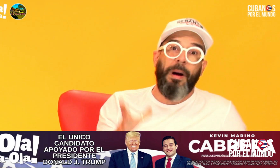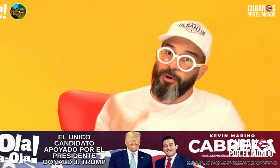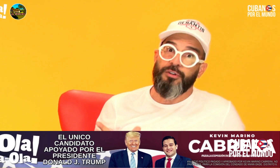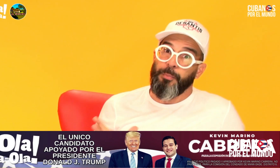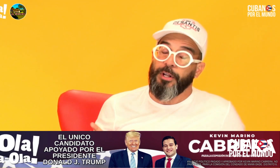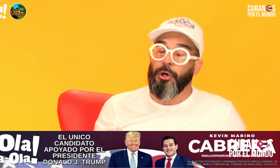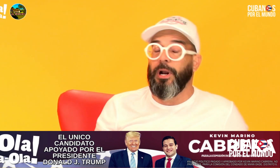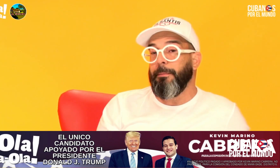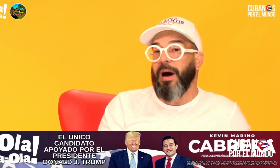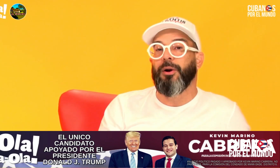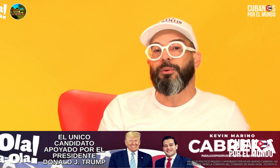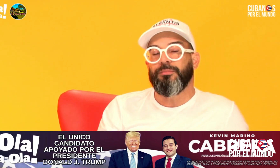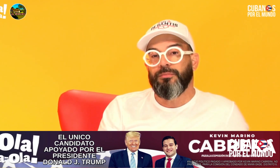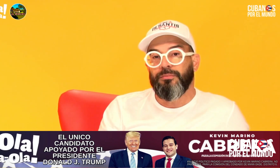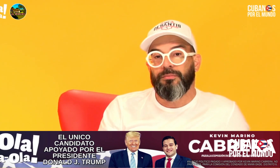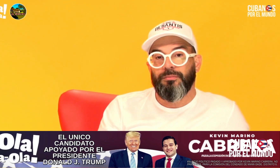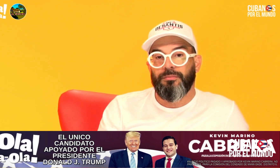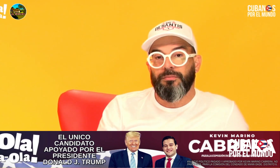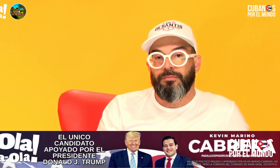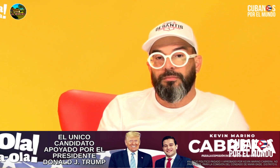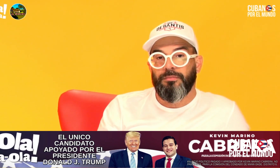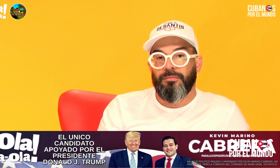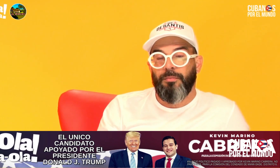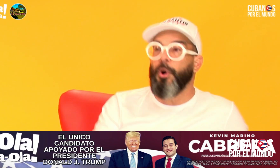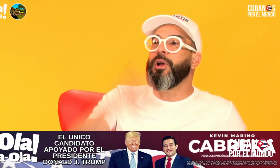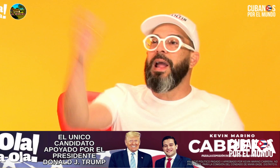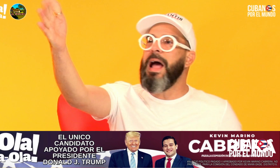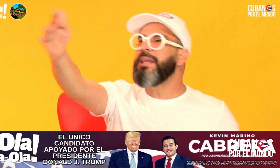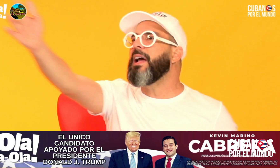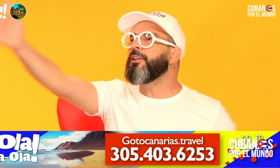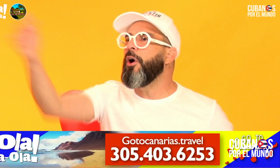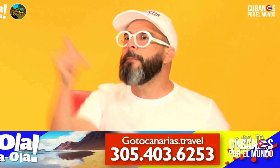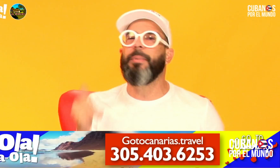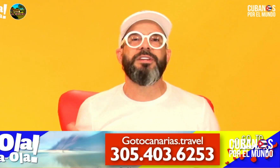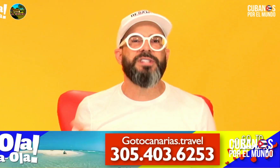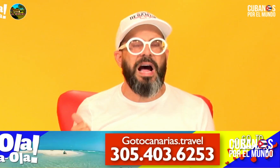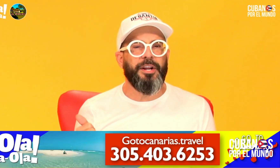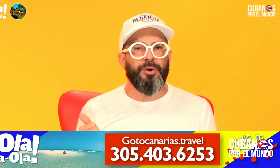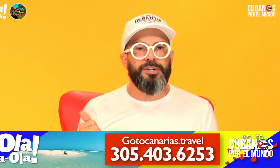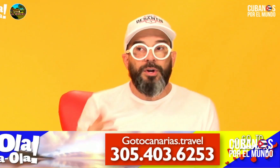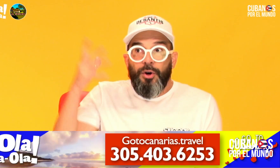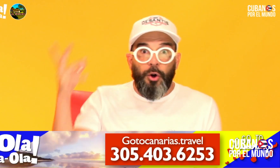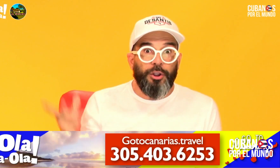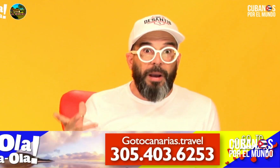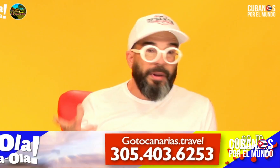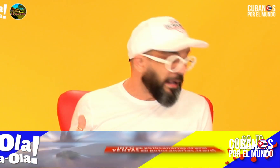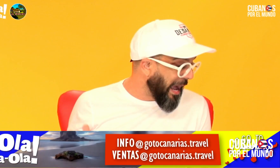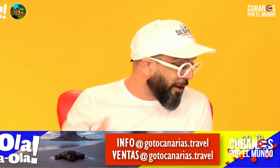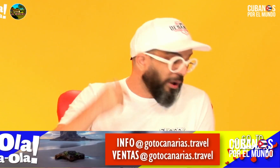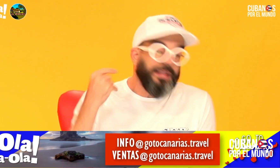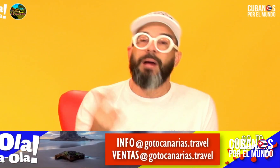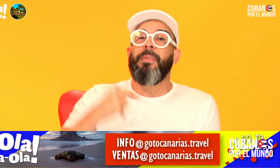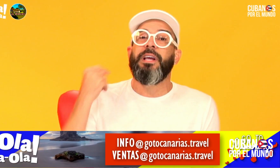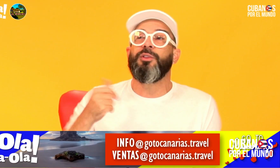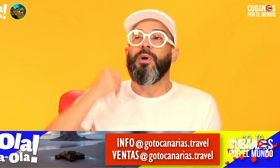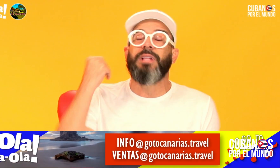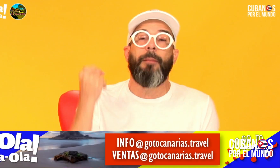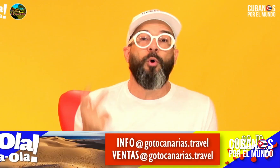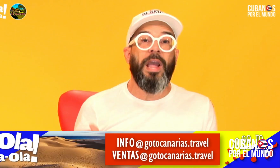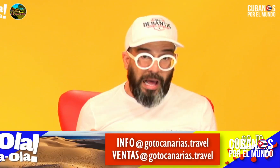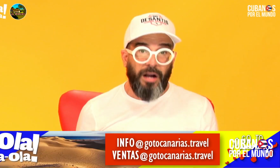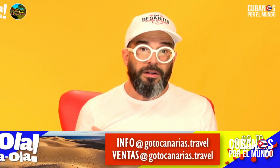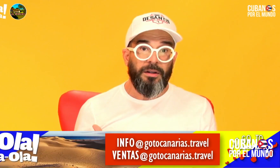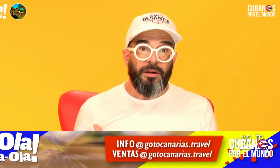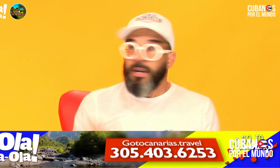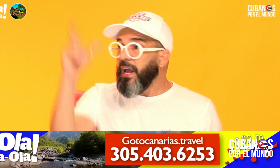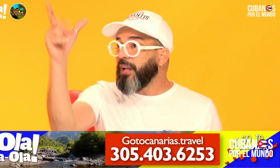Por culpa, por supuesto, del embargo. ¿Por qué hay de estos empresarios norteamericanos que le están metiendo esta